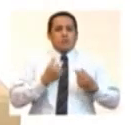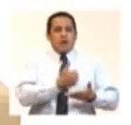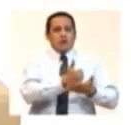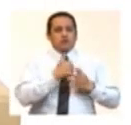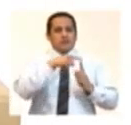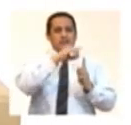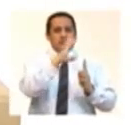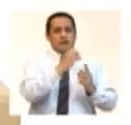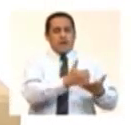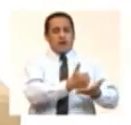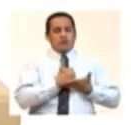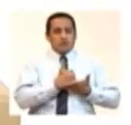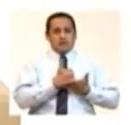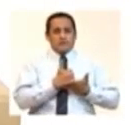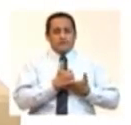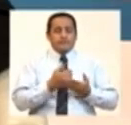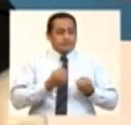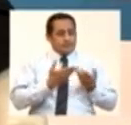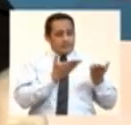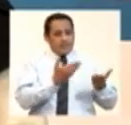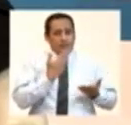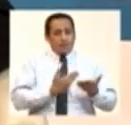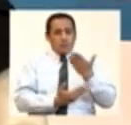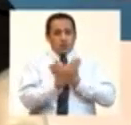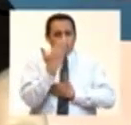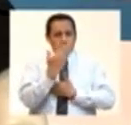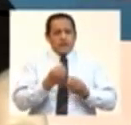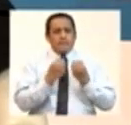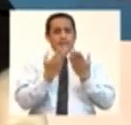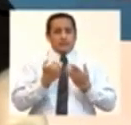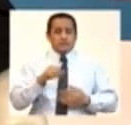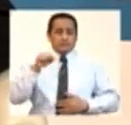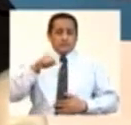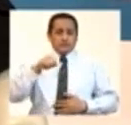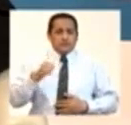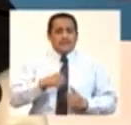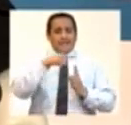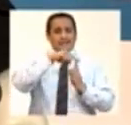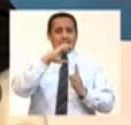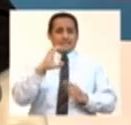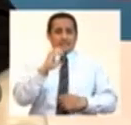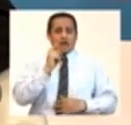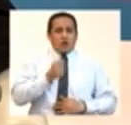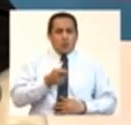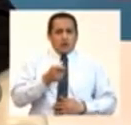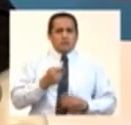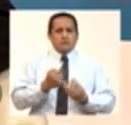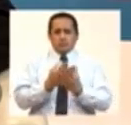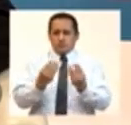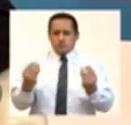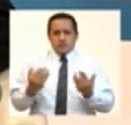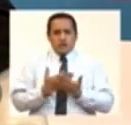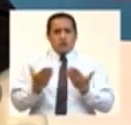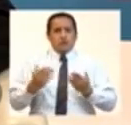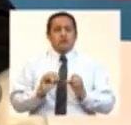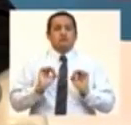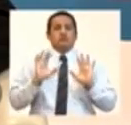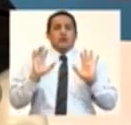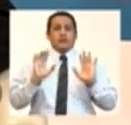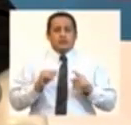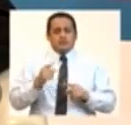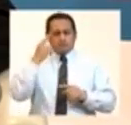Tribunal Constitucional. ¿No es así, Felipe? Buenos días. Buenos días, Rocío. El Tribunal Constitucional efectivamente en los hechos